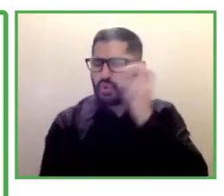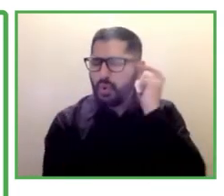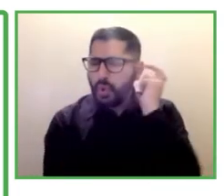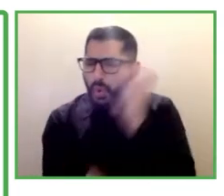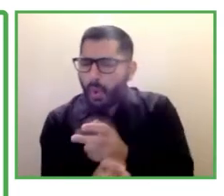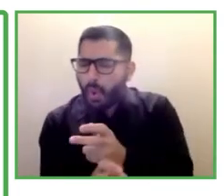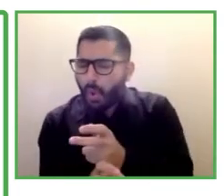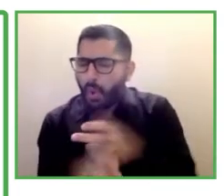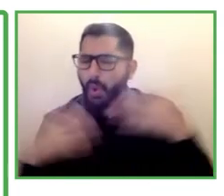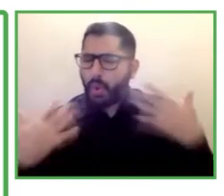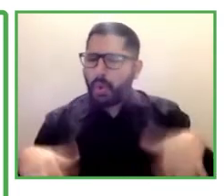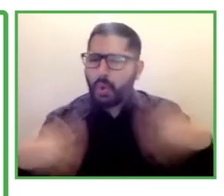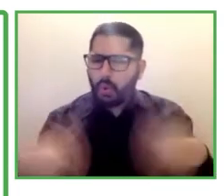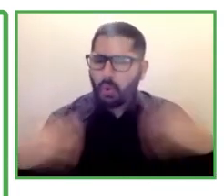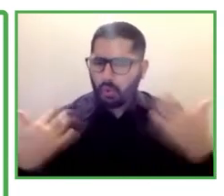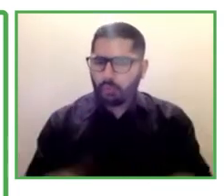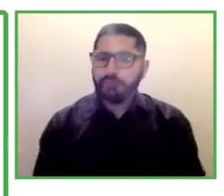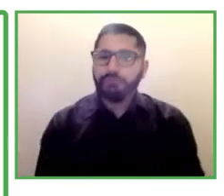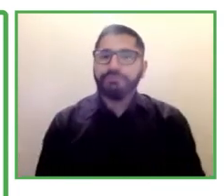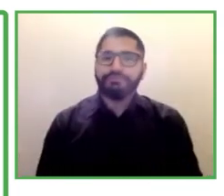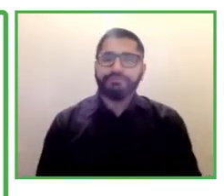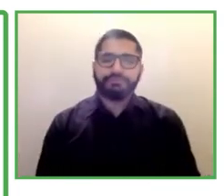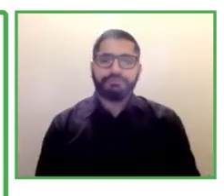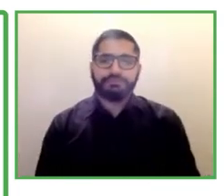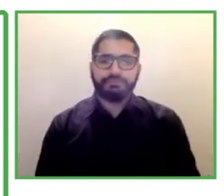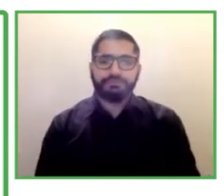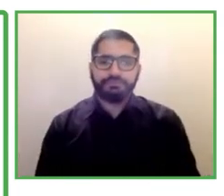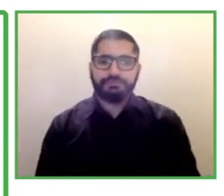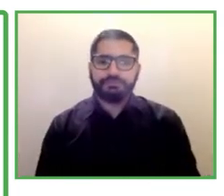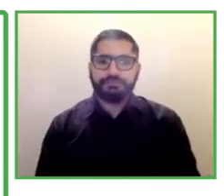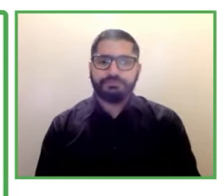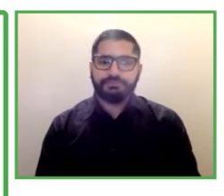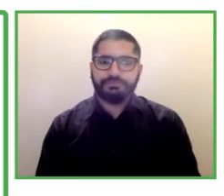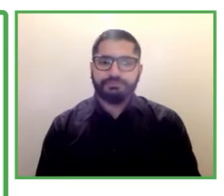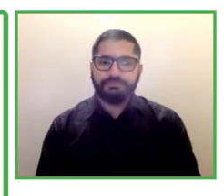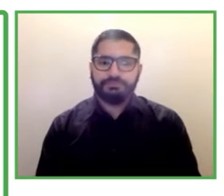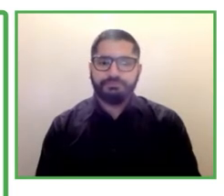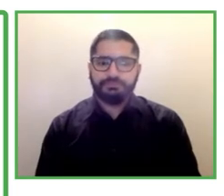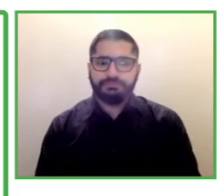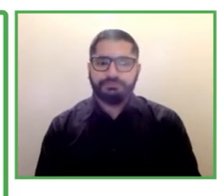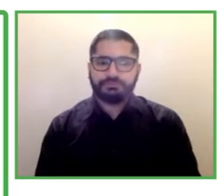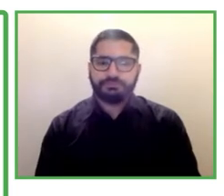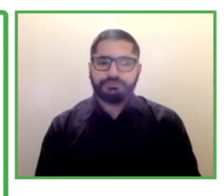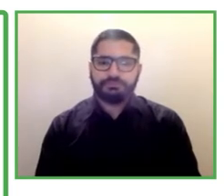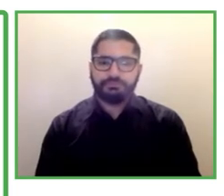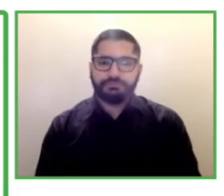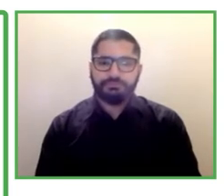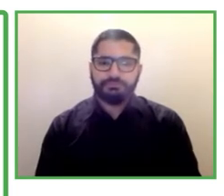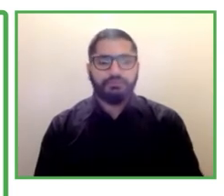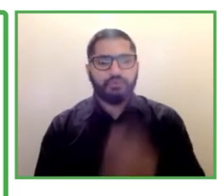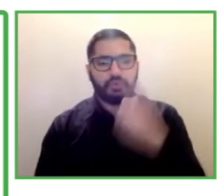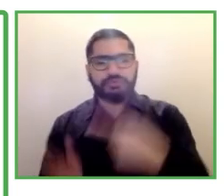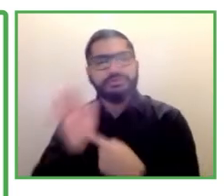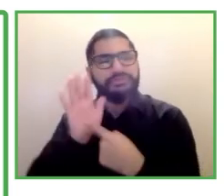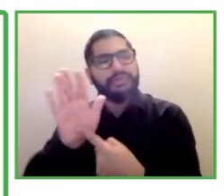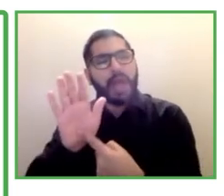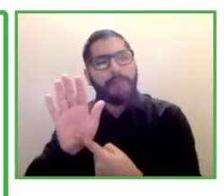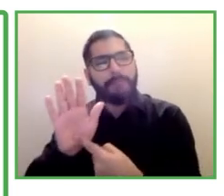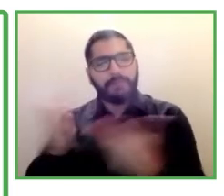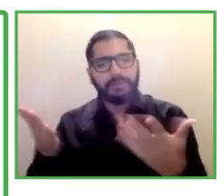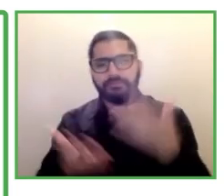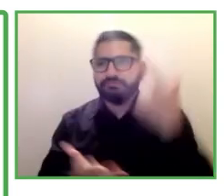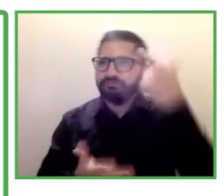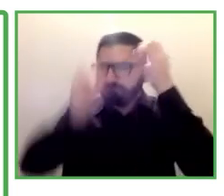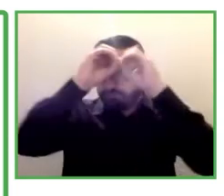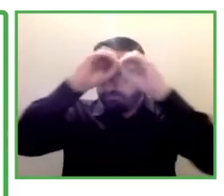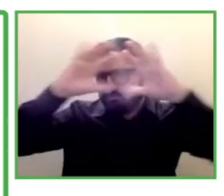Ellos piensan que no son parte del lugar de trabajo. Y ahora, desde el trabajo remoto es posible. Pueden estar